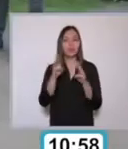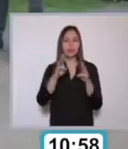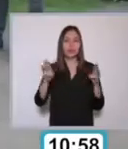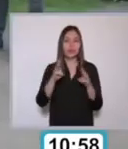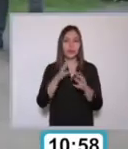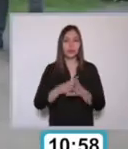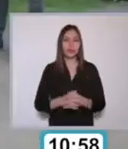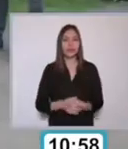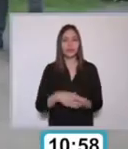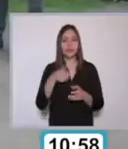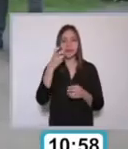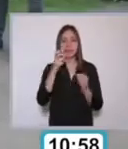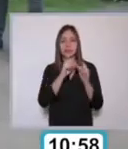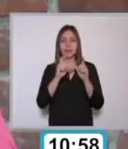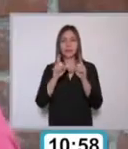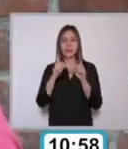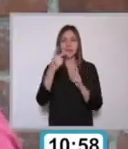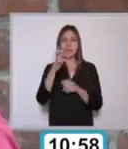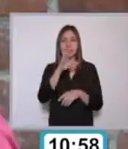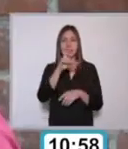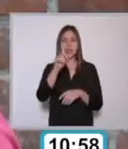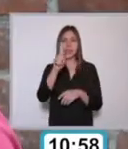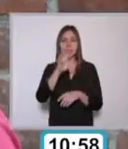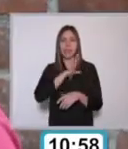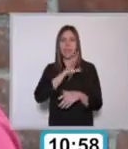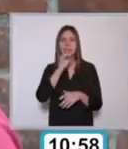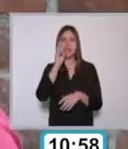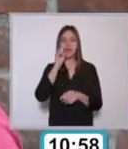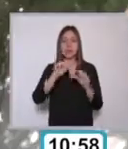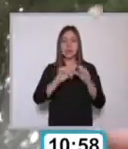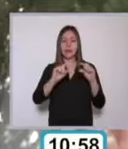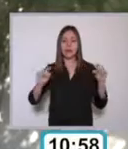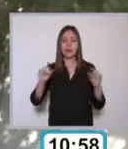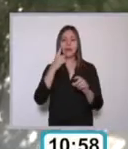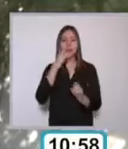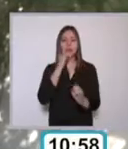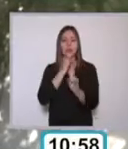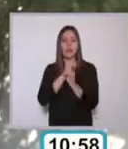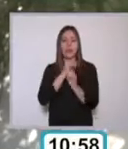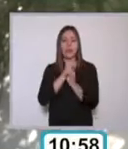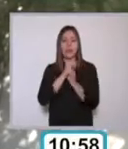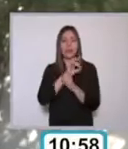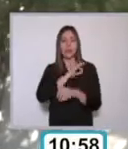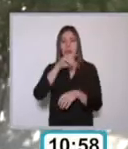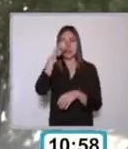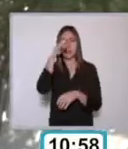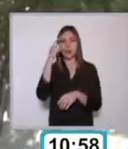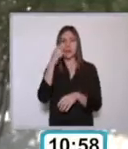es eltambordelatribu.com. Ahí están las ligas para las redes sociales. Ahí está, para que estén en estamos contacto con presentes, es ustedes.